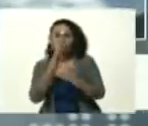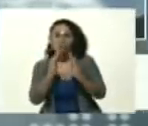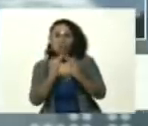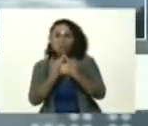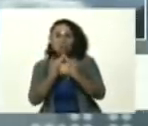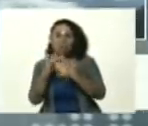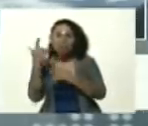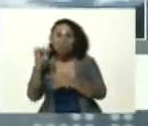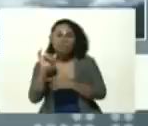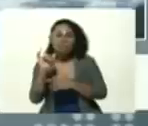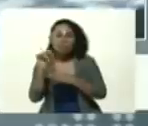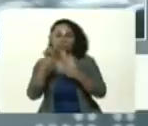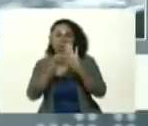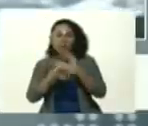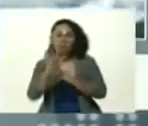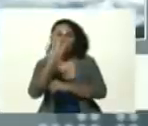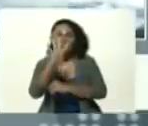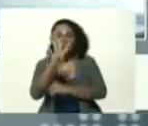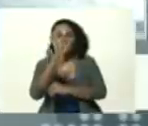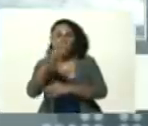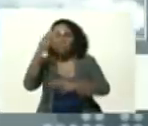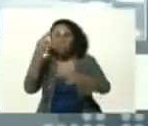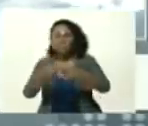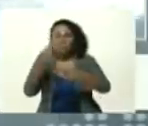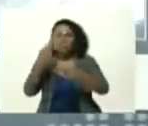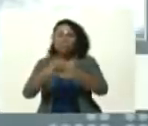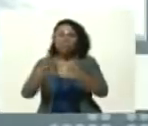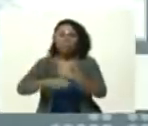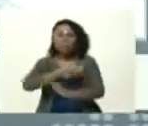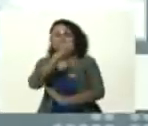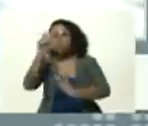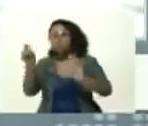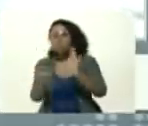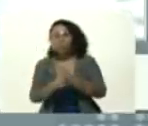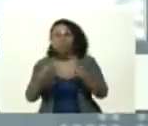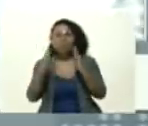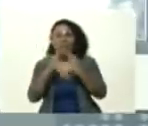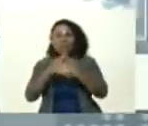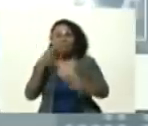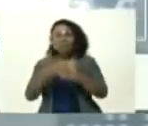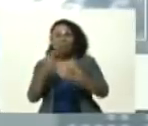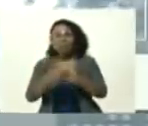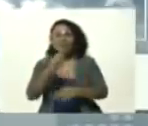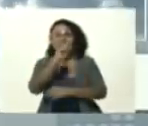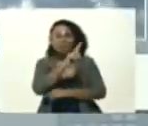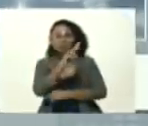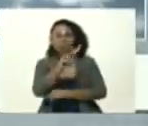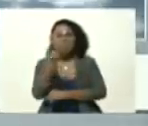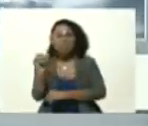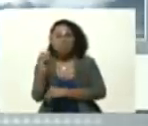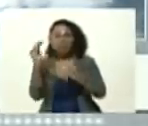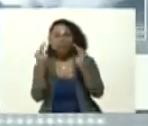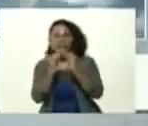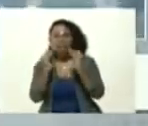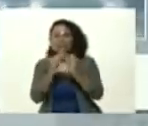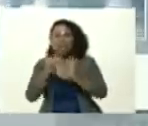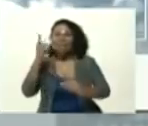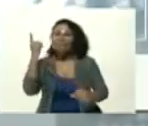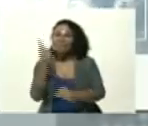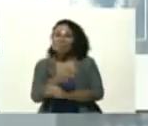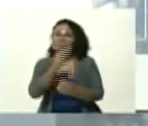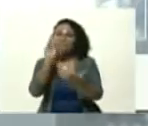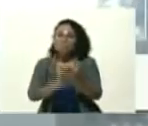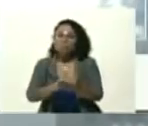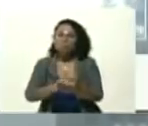que se encuentran en el nivel 4 de alto riesgo, para un total de viviendas en riesgo de 120 viviendas que deben ser